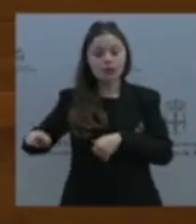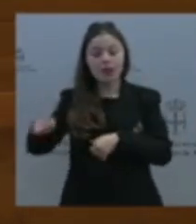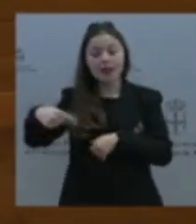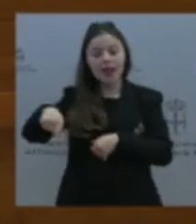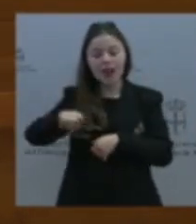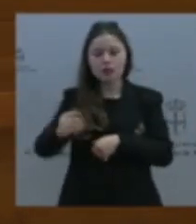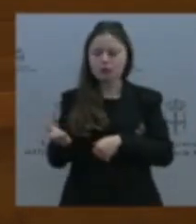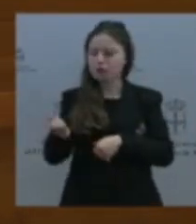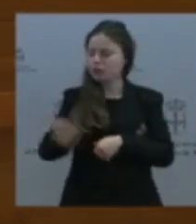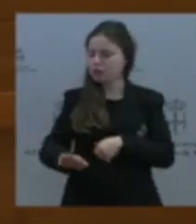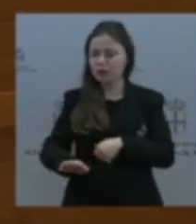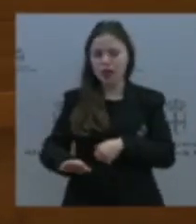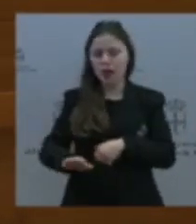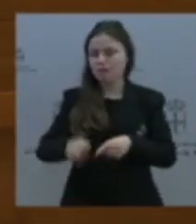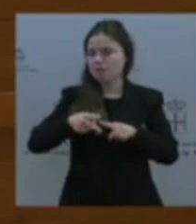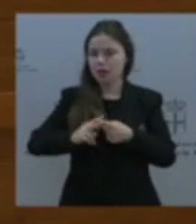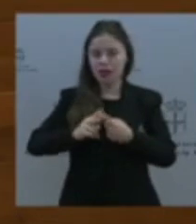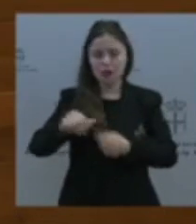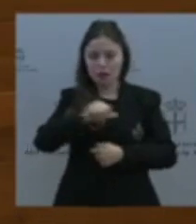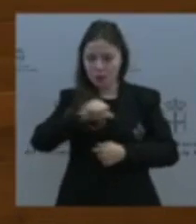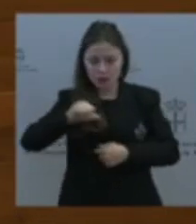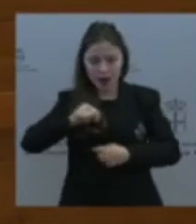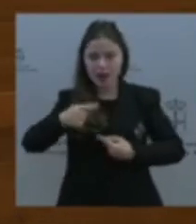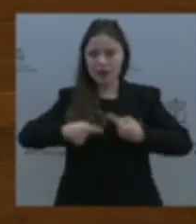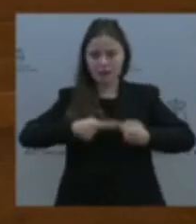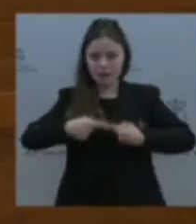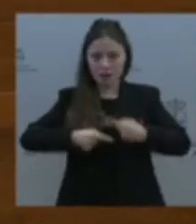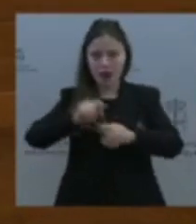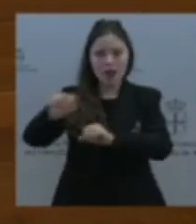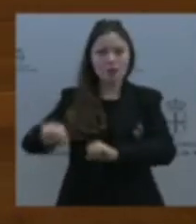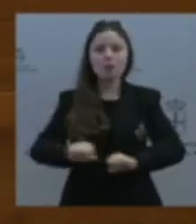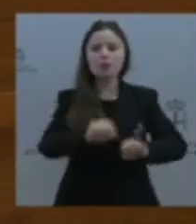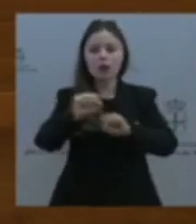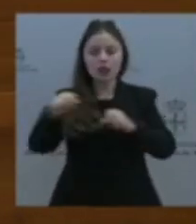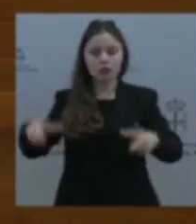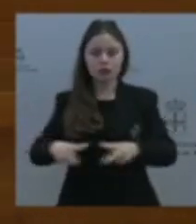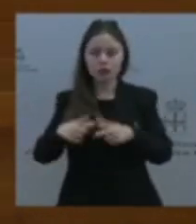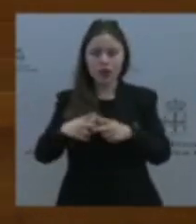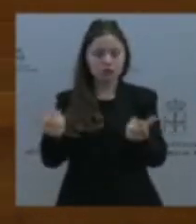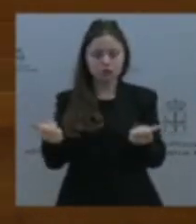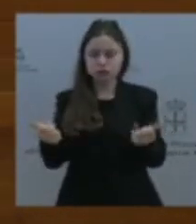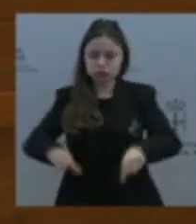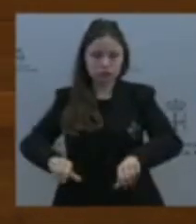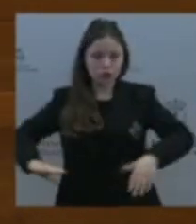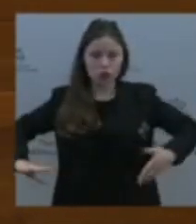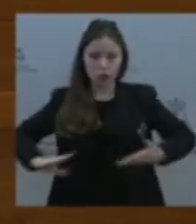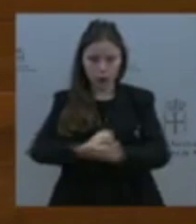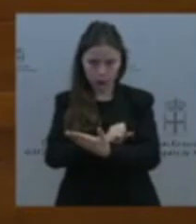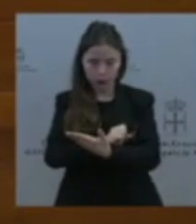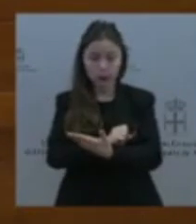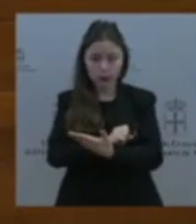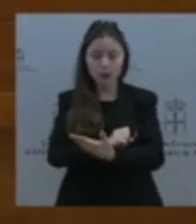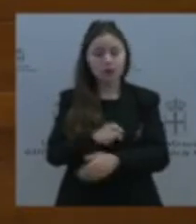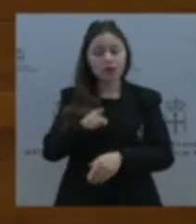personales, familiares y de protección social. Sería la punta del iceberg de unas cifras de